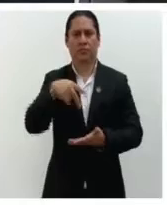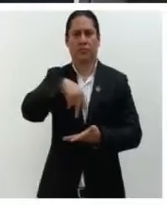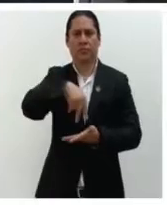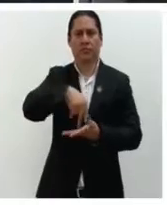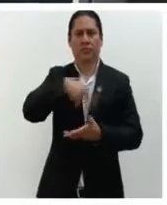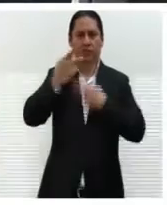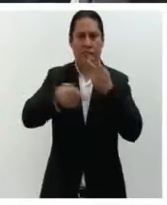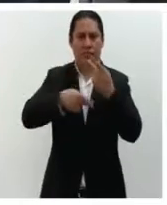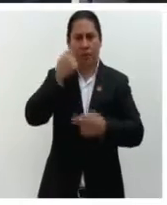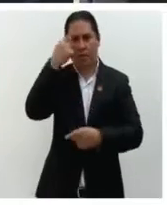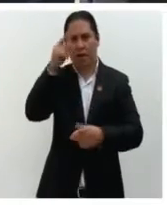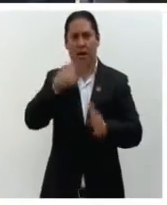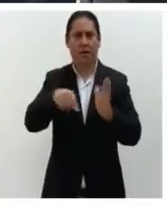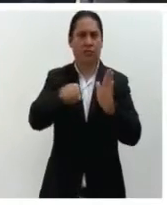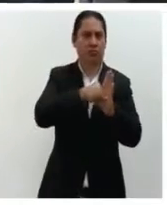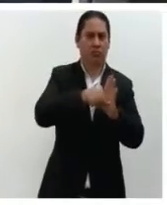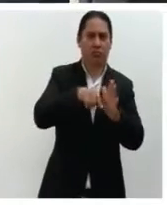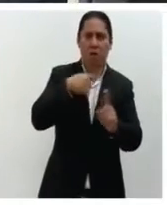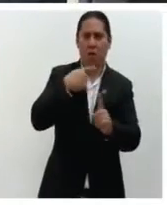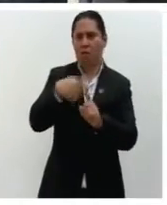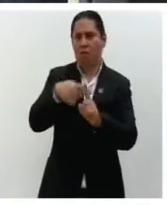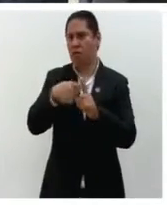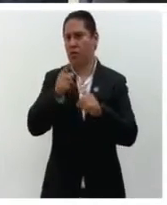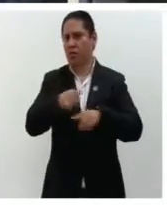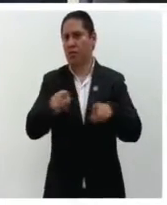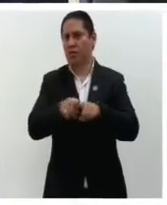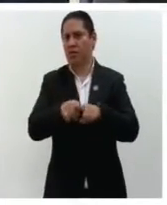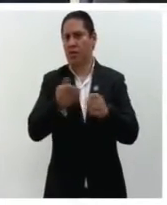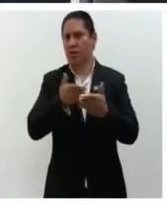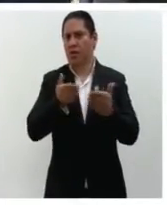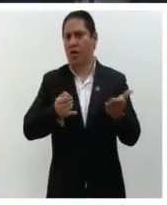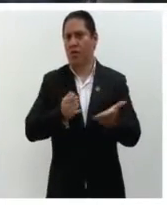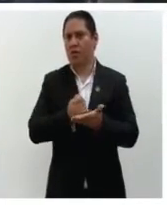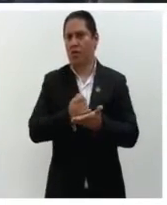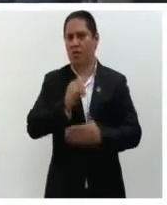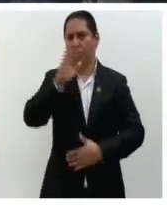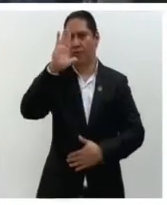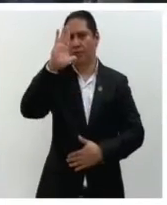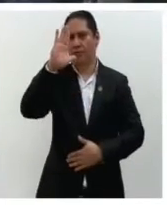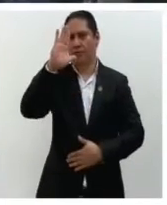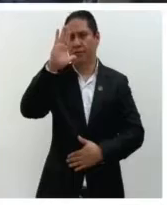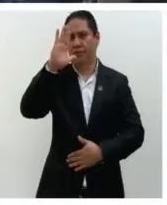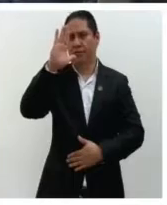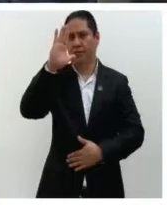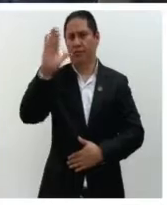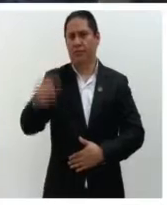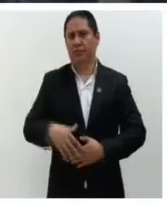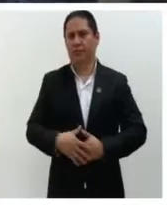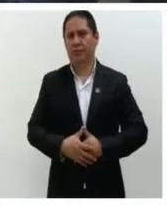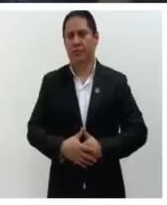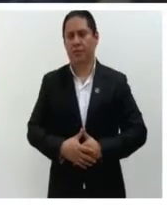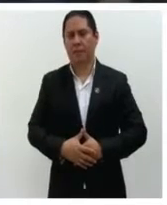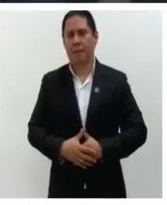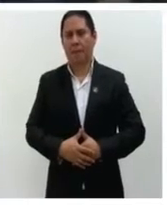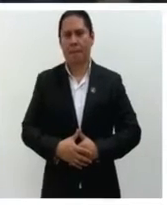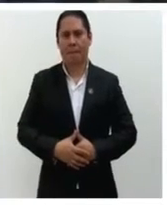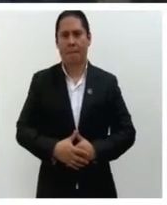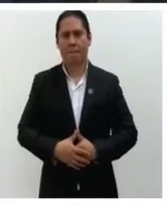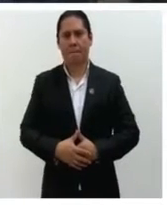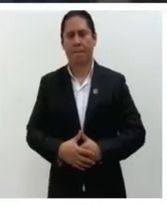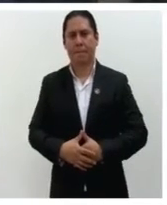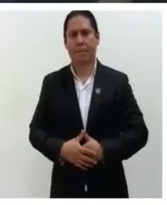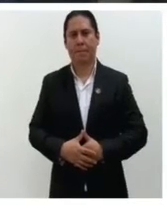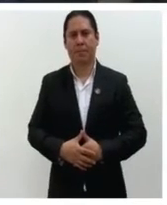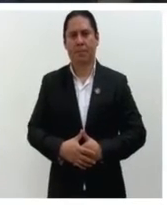palabra para argumentar en contra o a favor del mismo, sírvanse a manifestarlo en este momento levantando la mano.